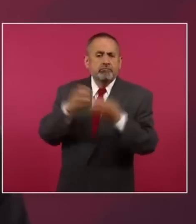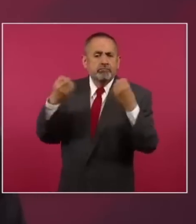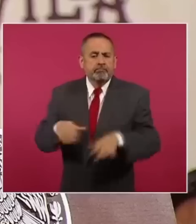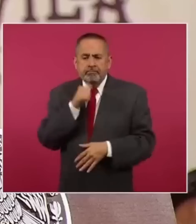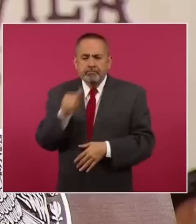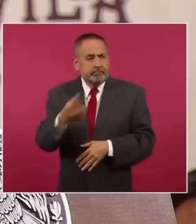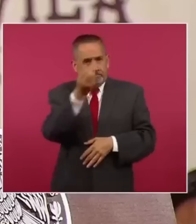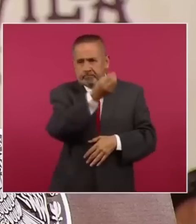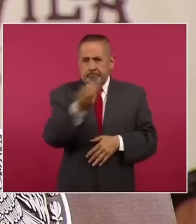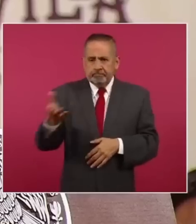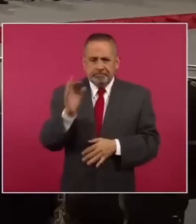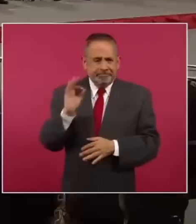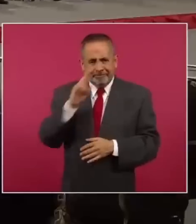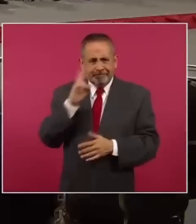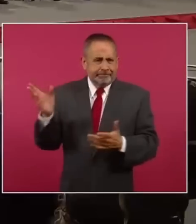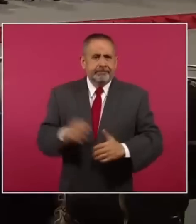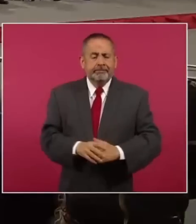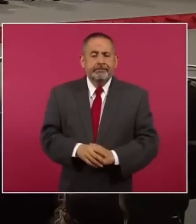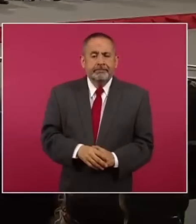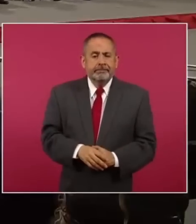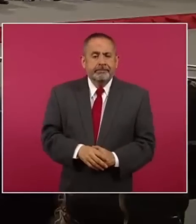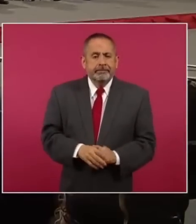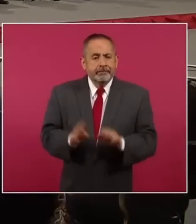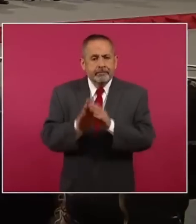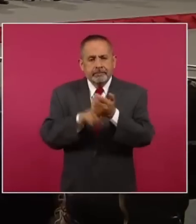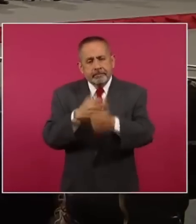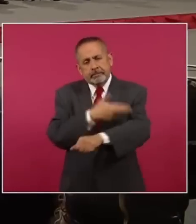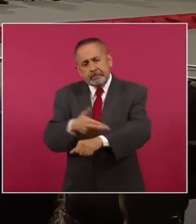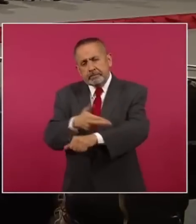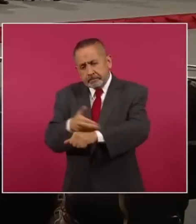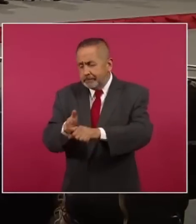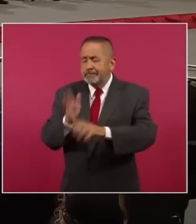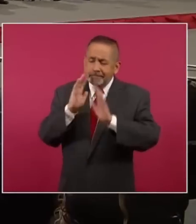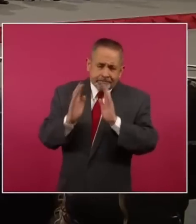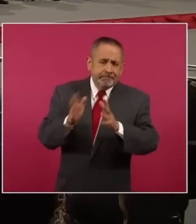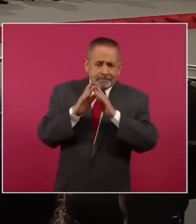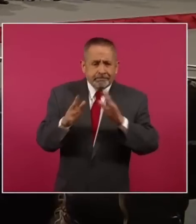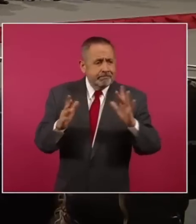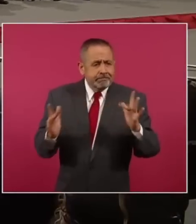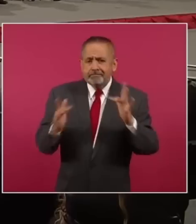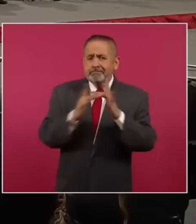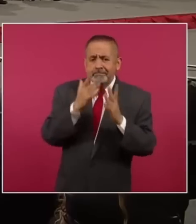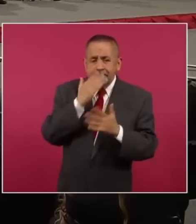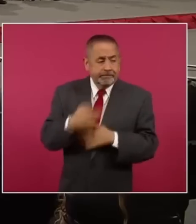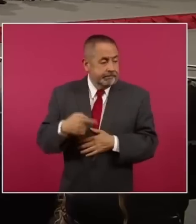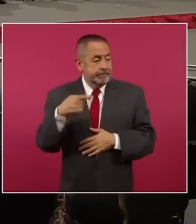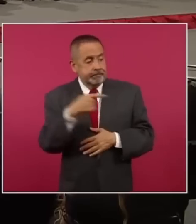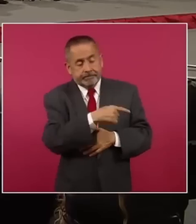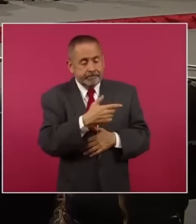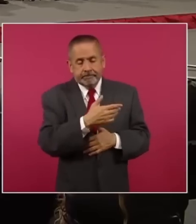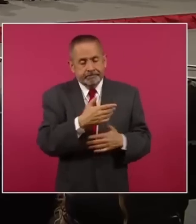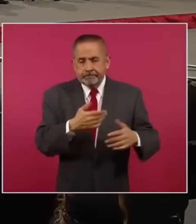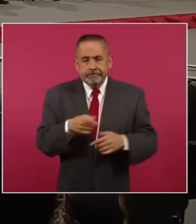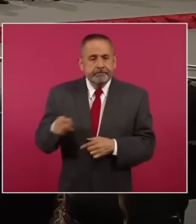las remesas. Aquí en pantalla estamos viendo cómo se realizaron esas operaciones y la información